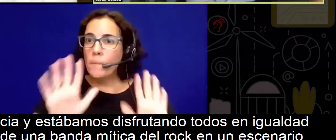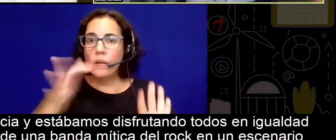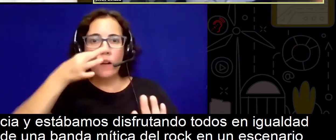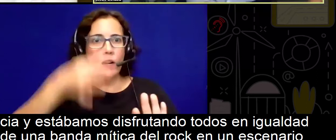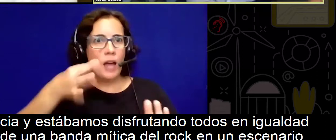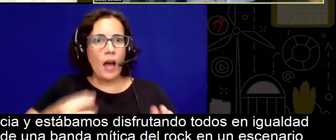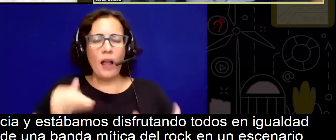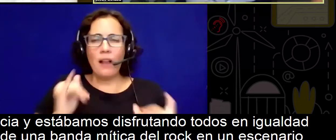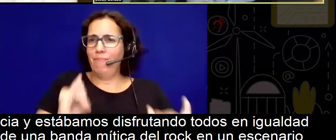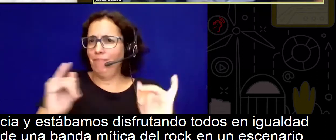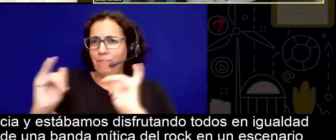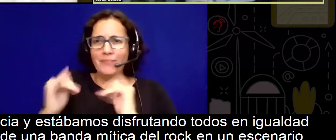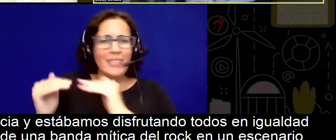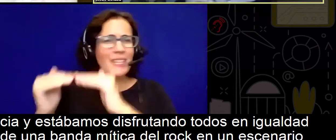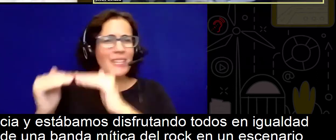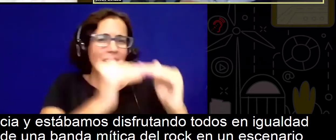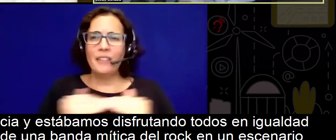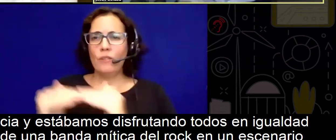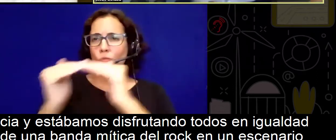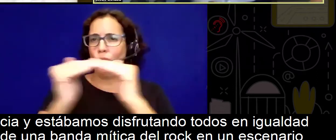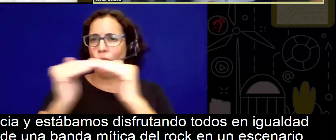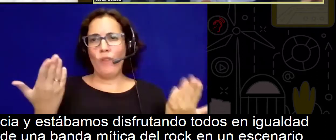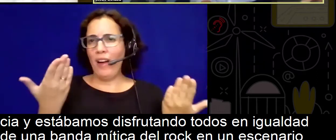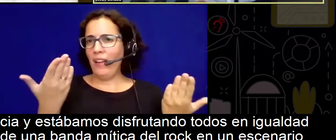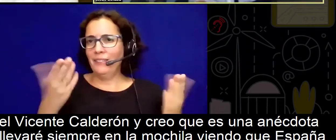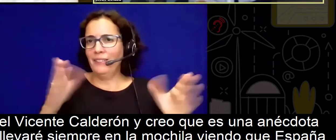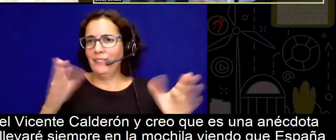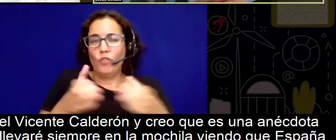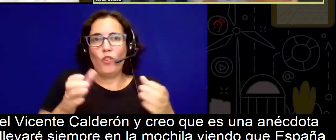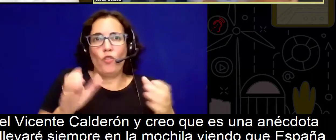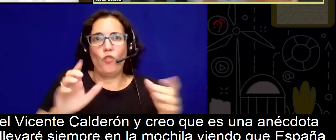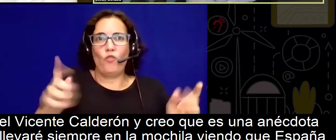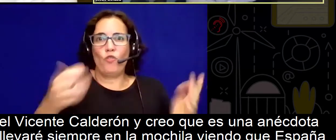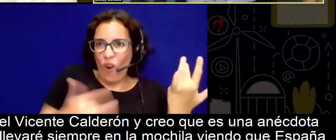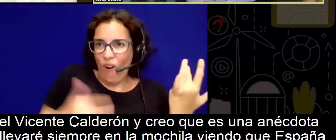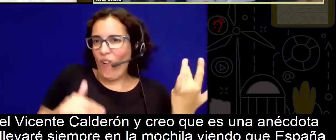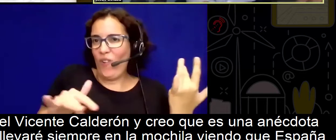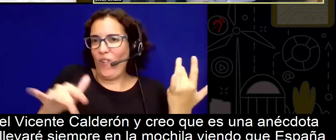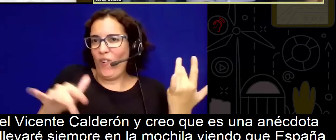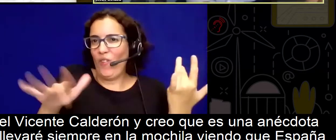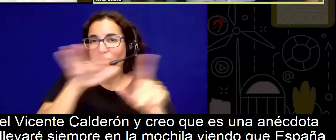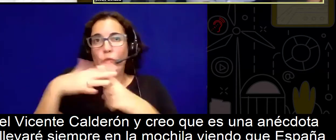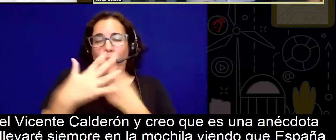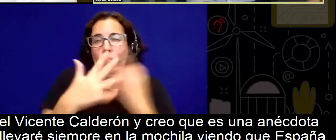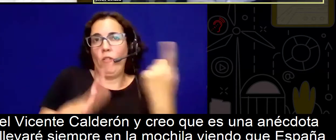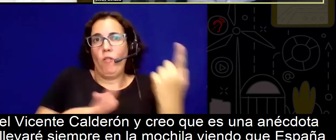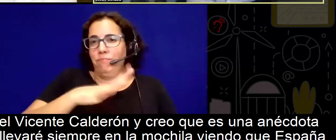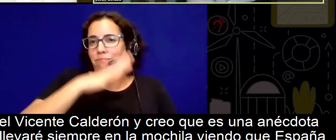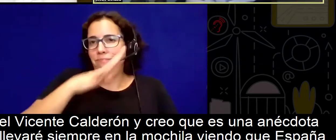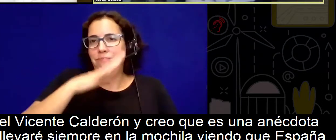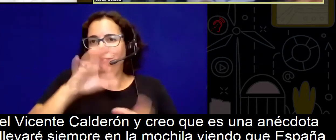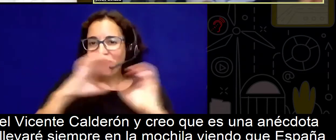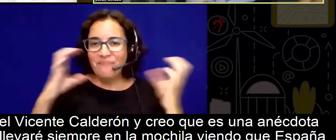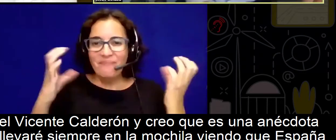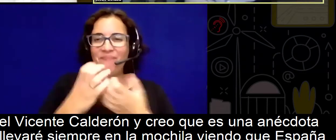de oportunidades, pues de una banda mítica del rock en un escenario impresionante como era el Vicente Calderón, y yo creo que eso es